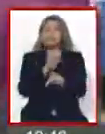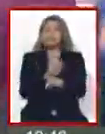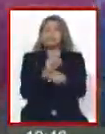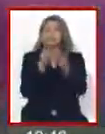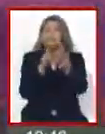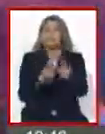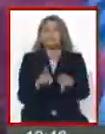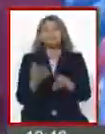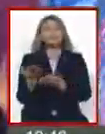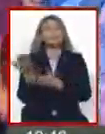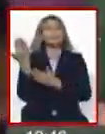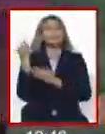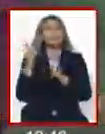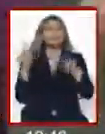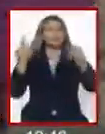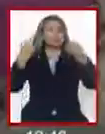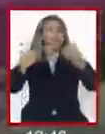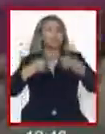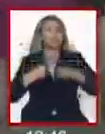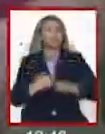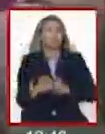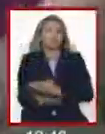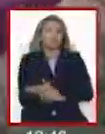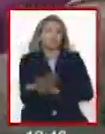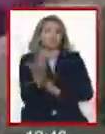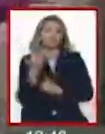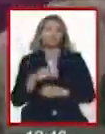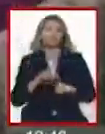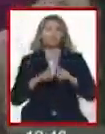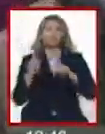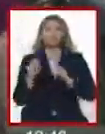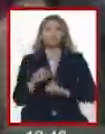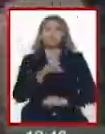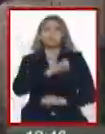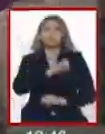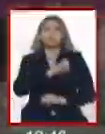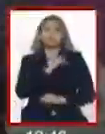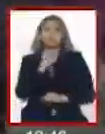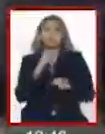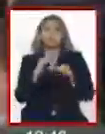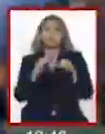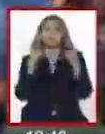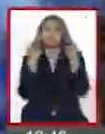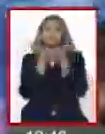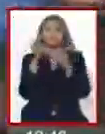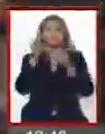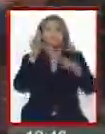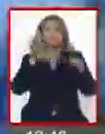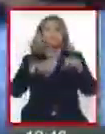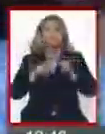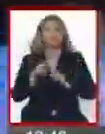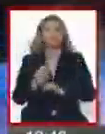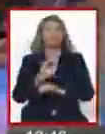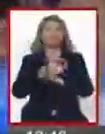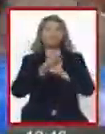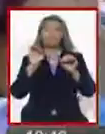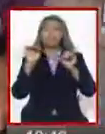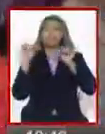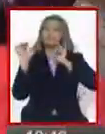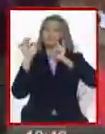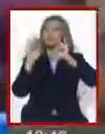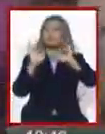personas que fueron arrestadas en el enfrentamiento suscitado esta mañana efectivos policiales de esta unidad no permitieron el ingreso de toda la